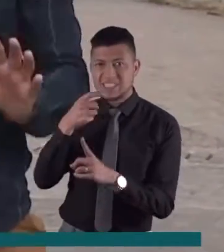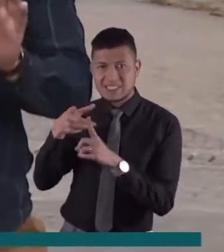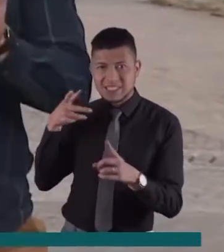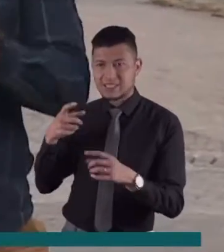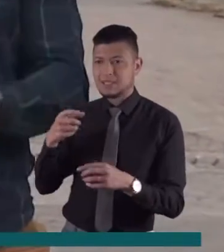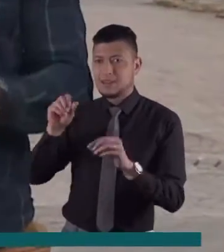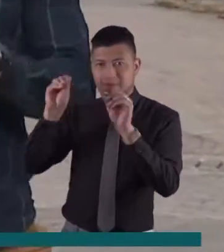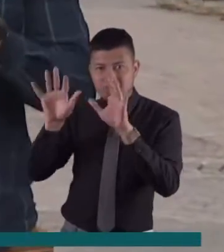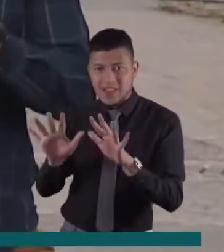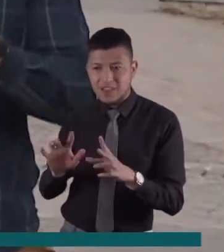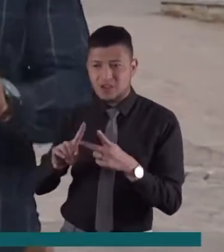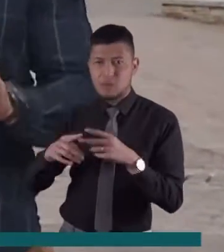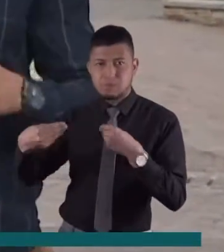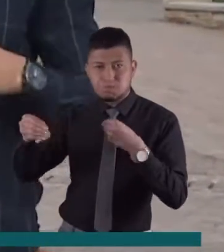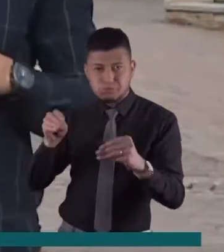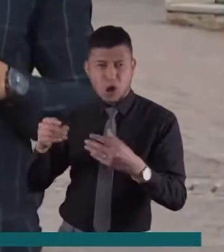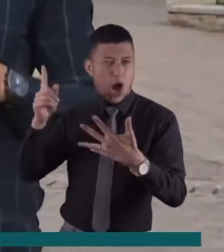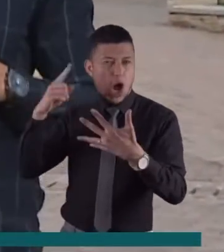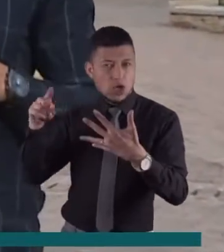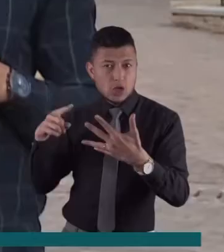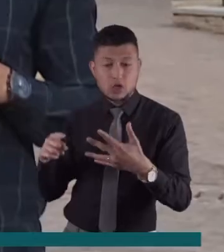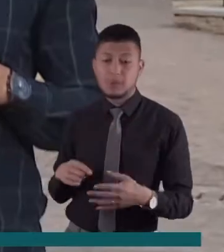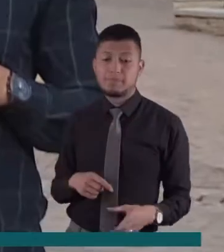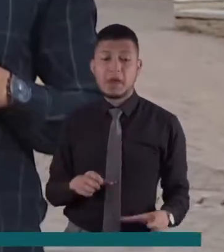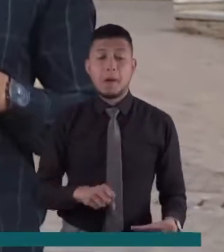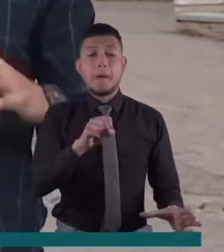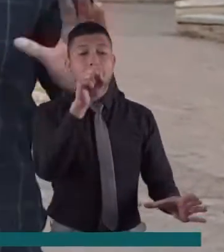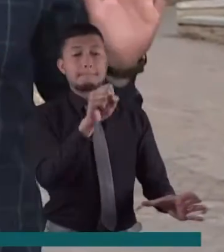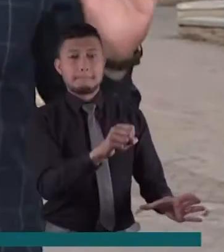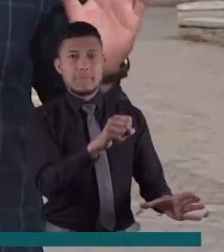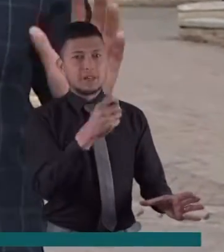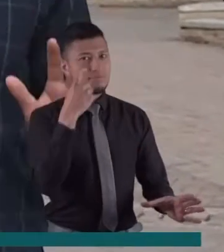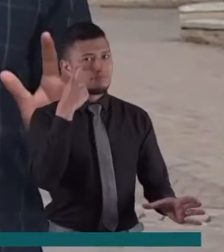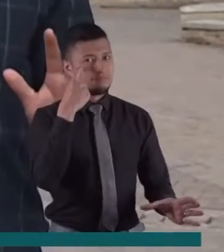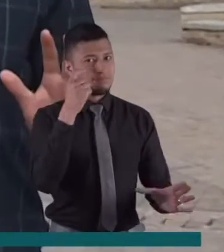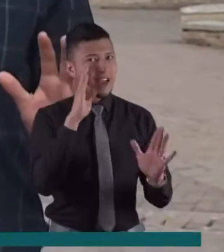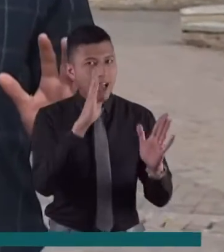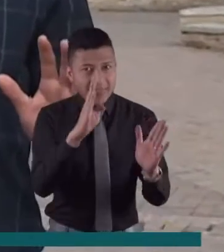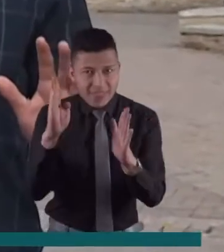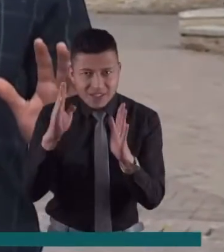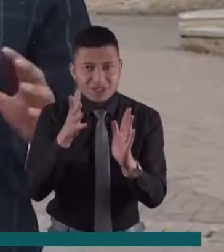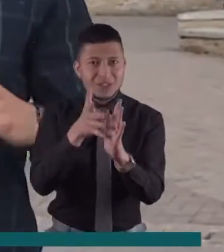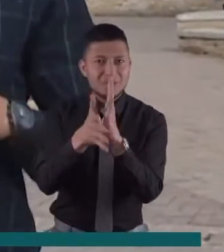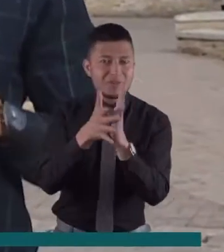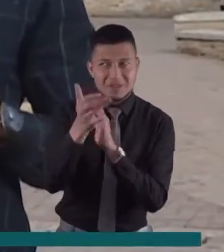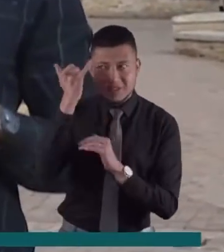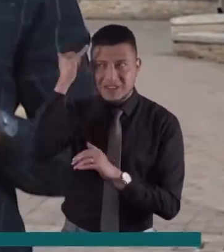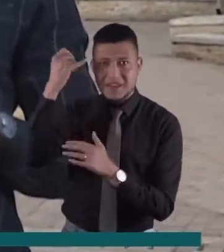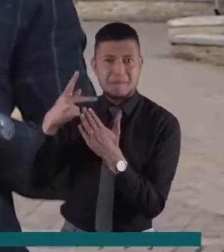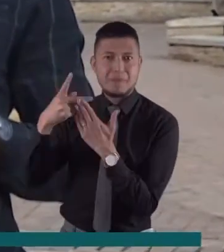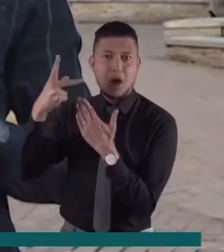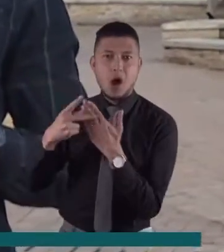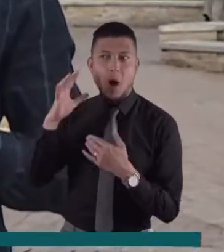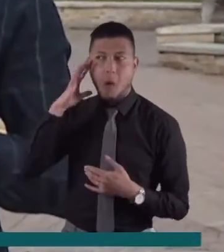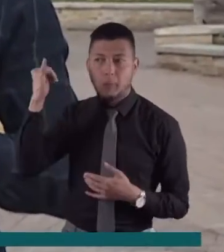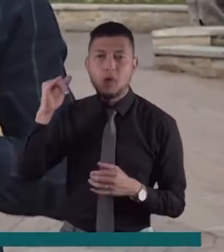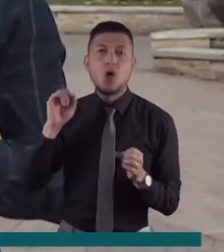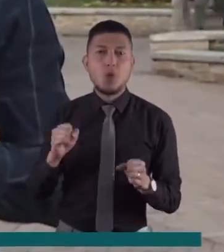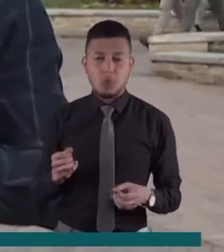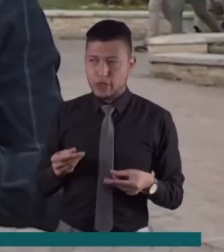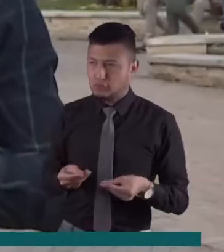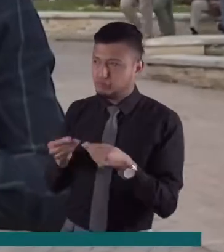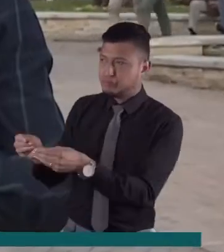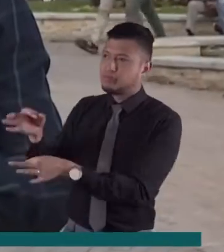vidrio cartón entre otros y que vayan a botar a la basura mucha atención a la siguiente iniciativa porque podrían ganar